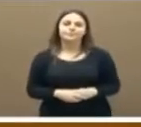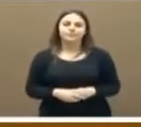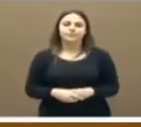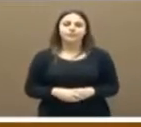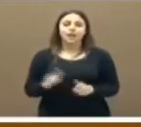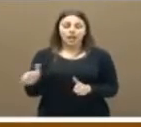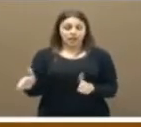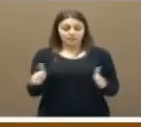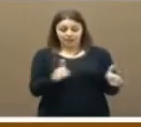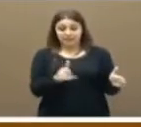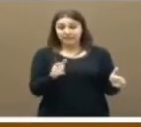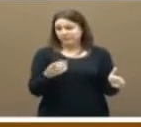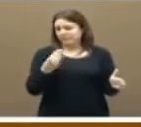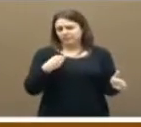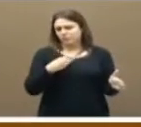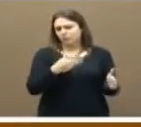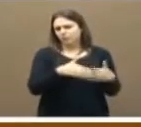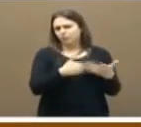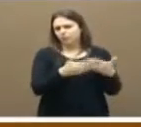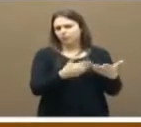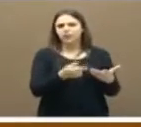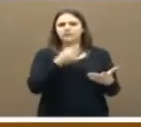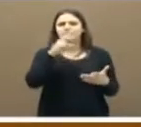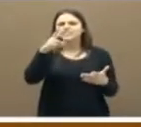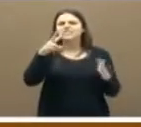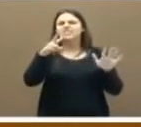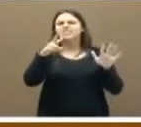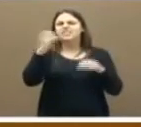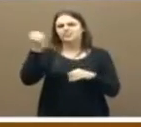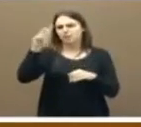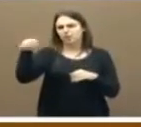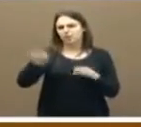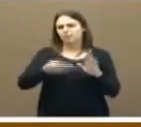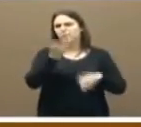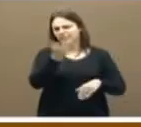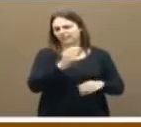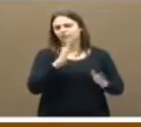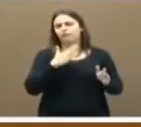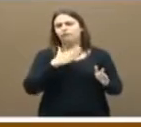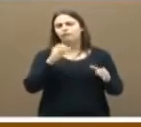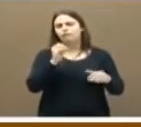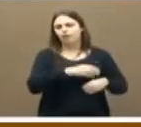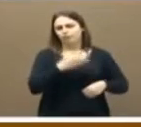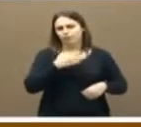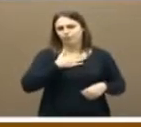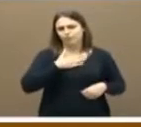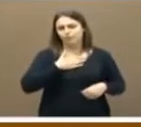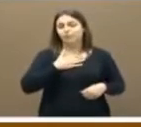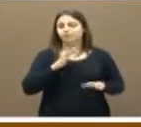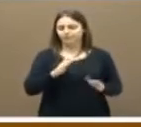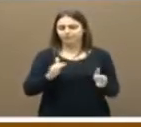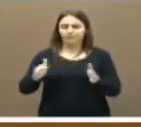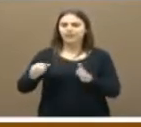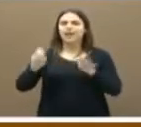Aparte de esa sobreejecución de esos 7 millones de euros de fondos propios,